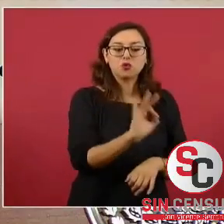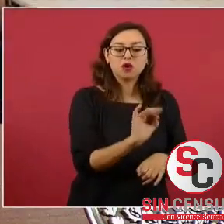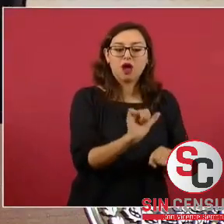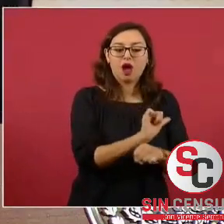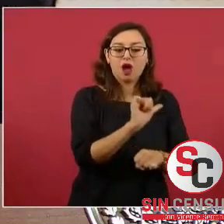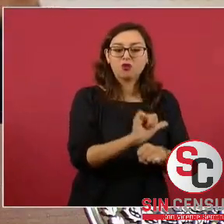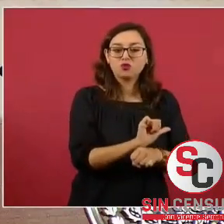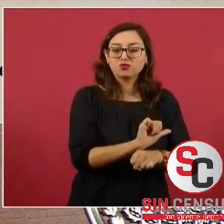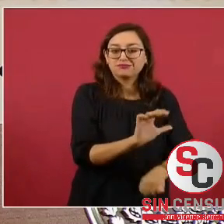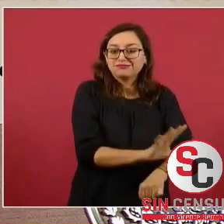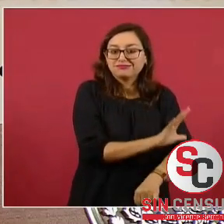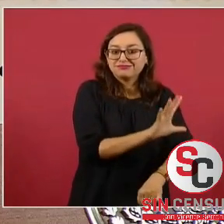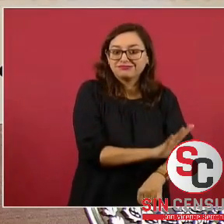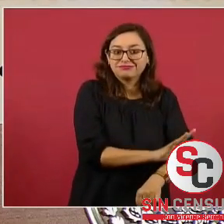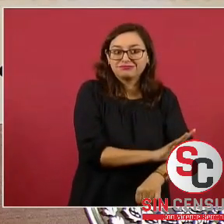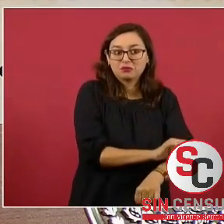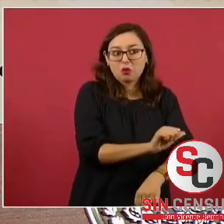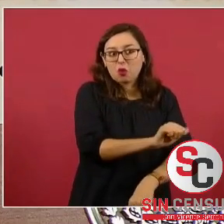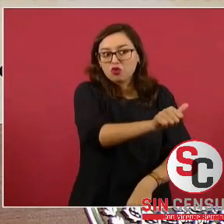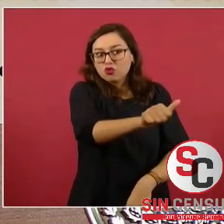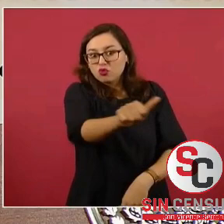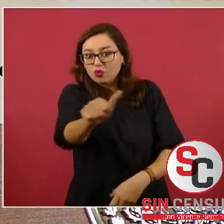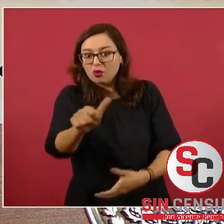que es enorme.